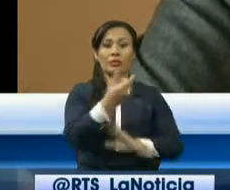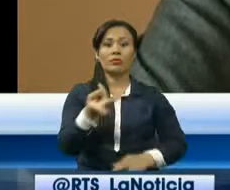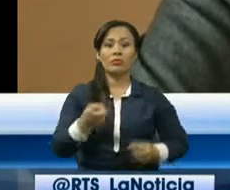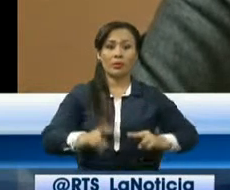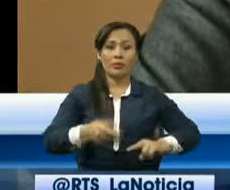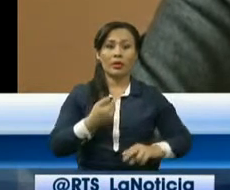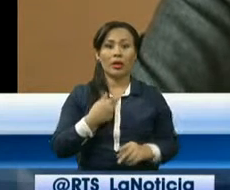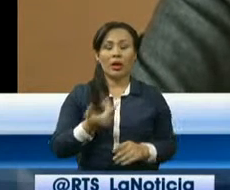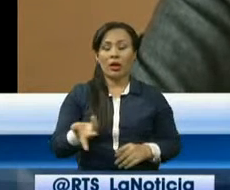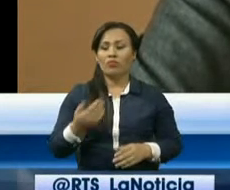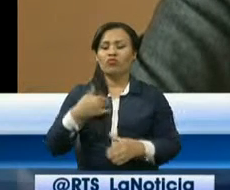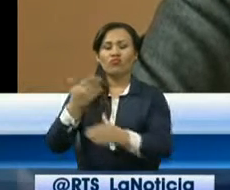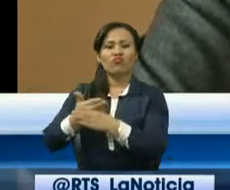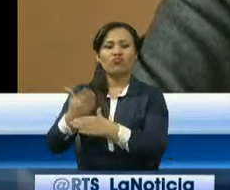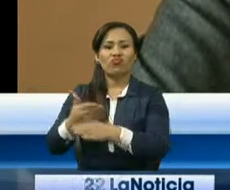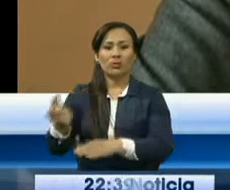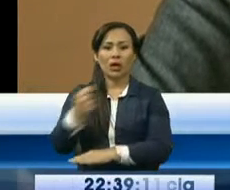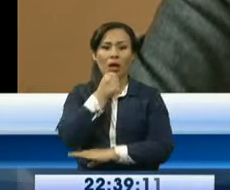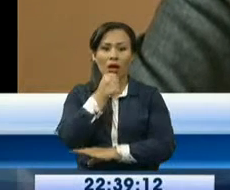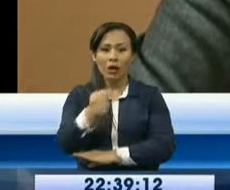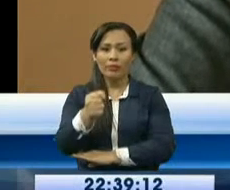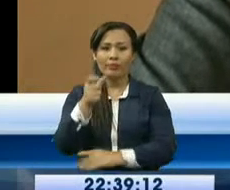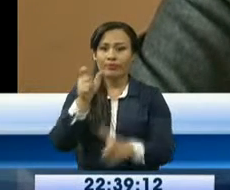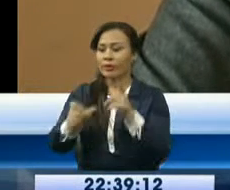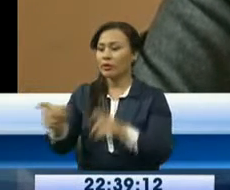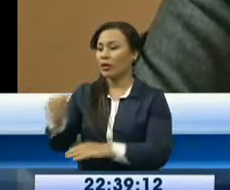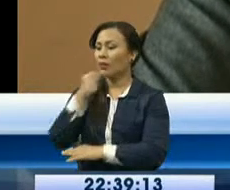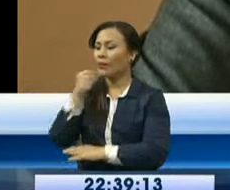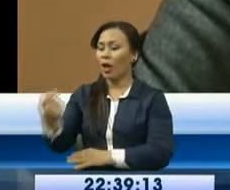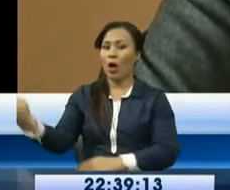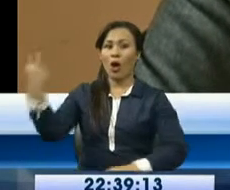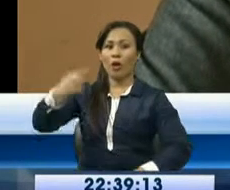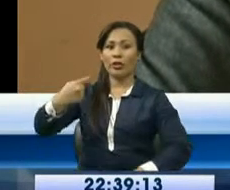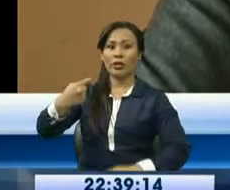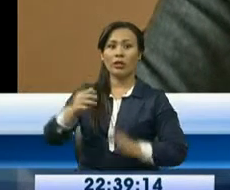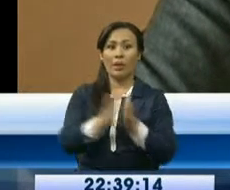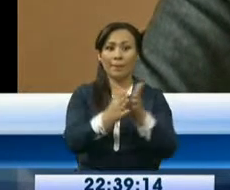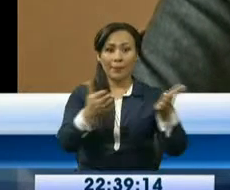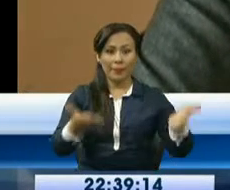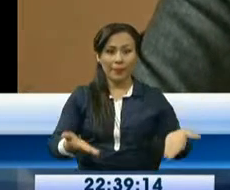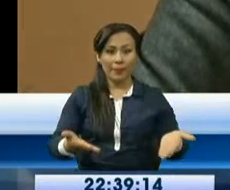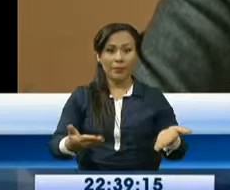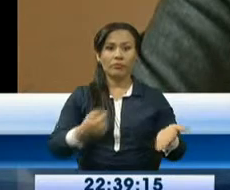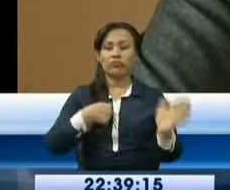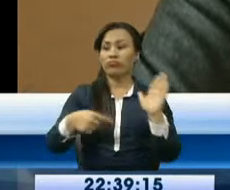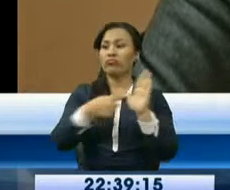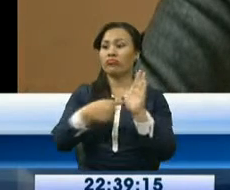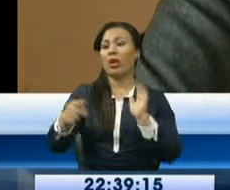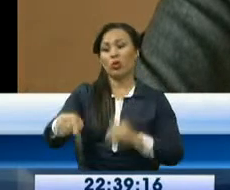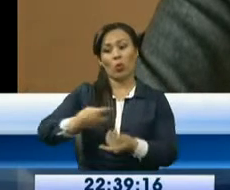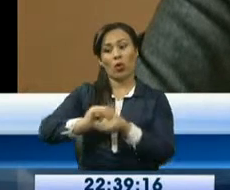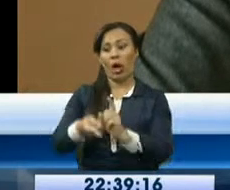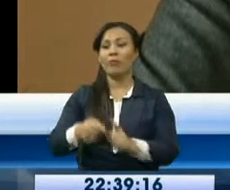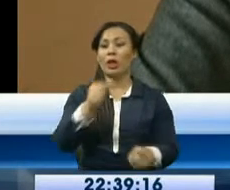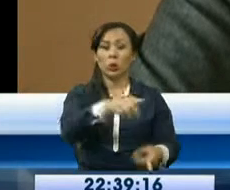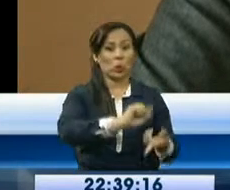persecución, con el amedrentamiento, con obligar a los medios a publicar